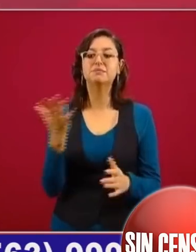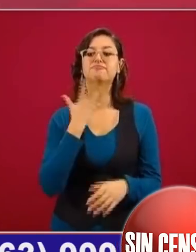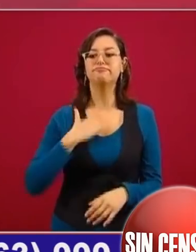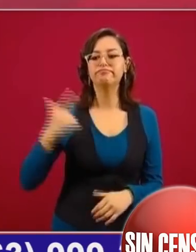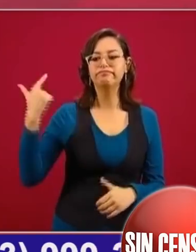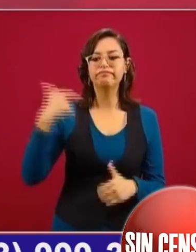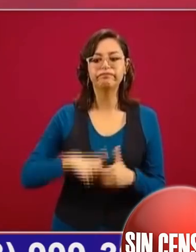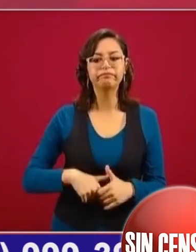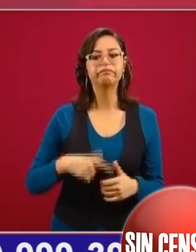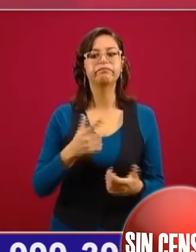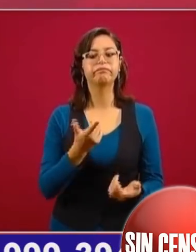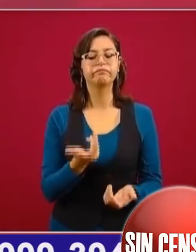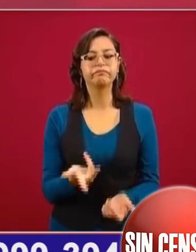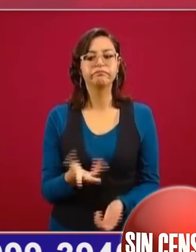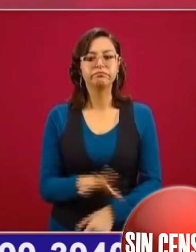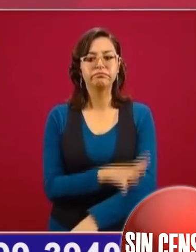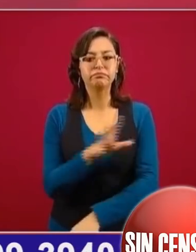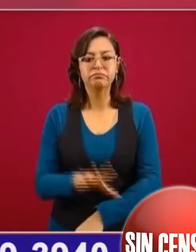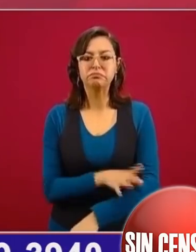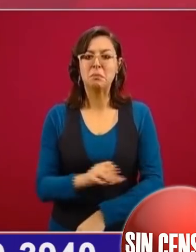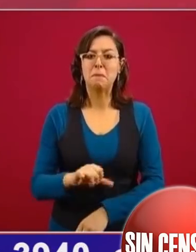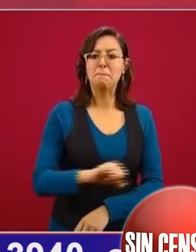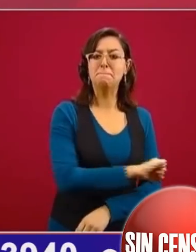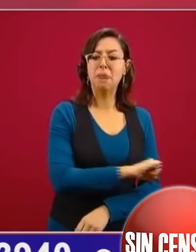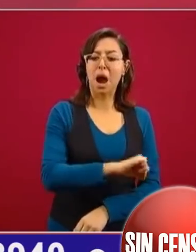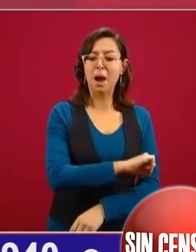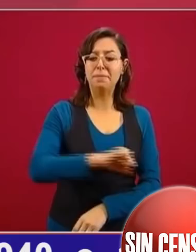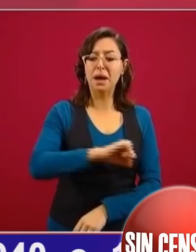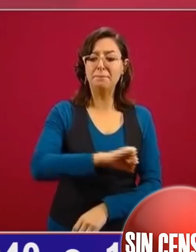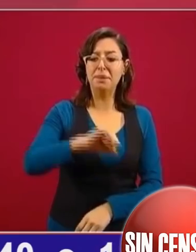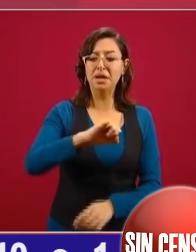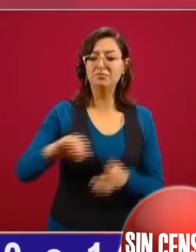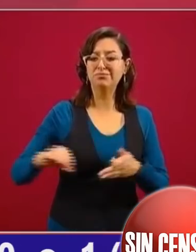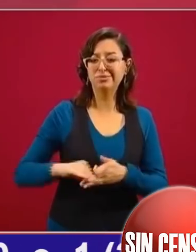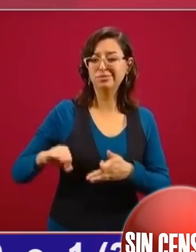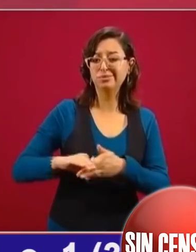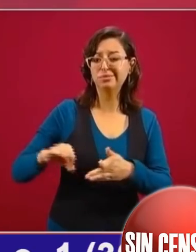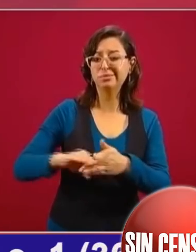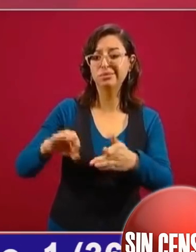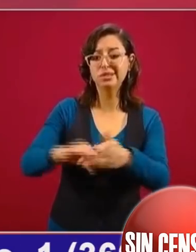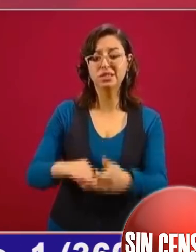combustibles? A todos. Incluso